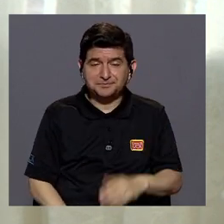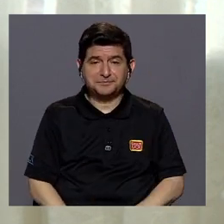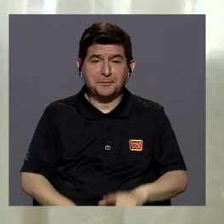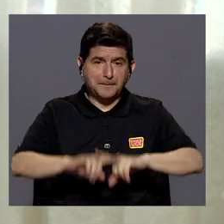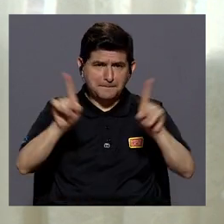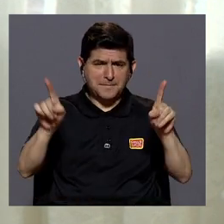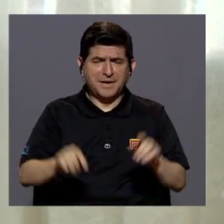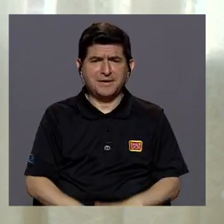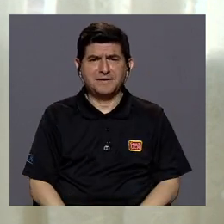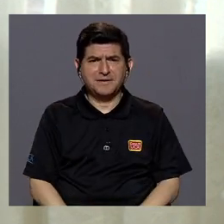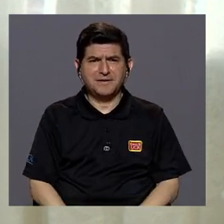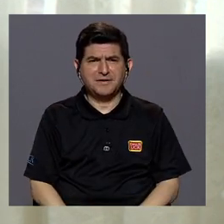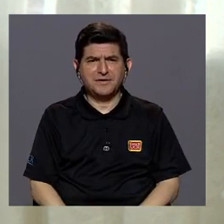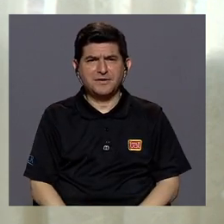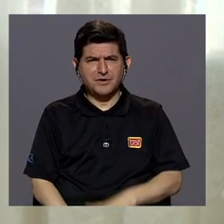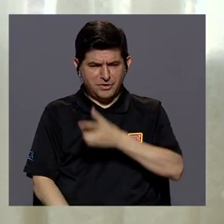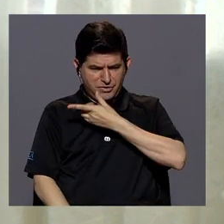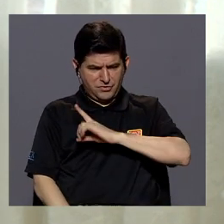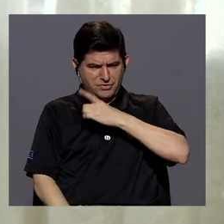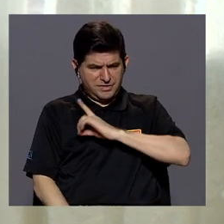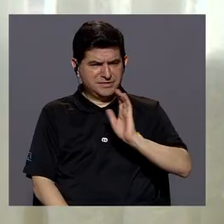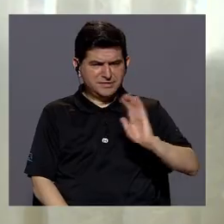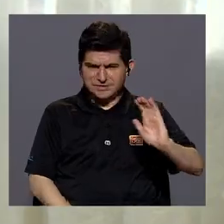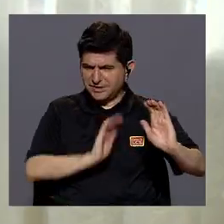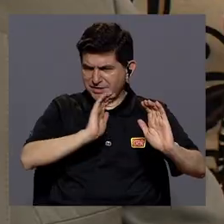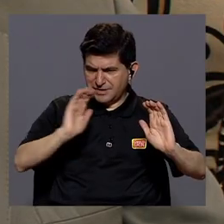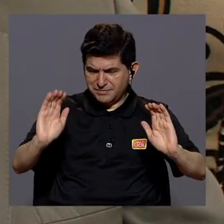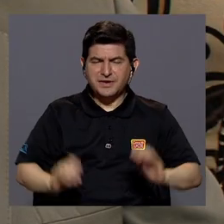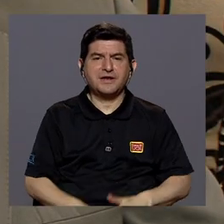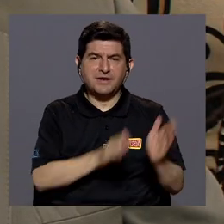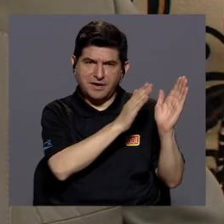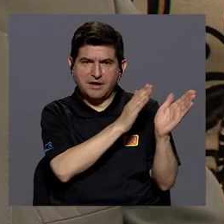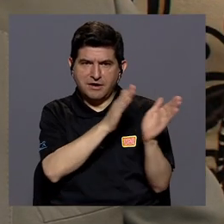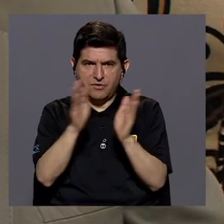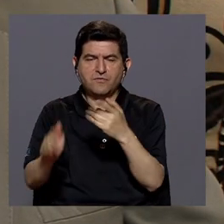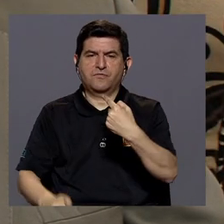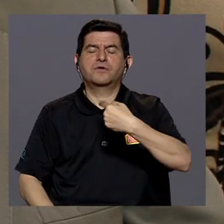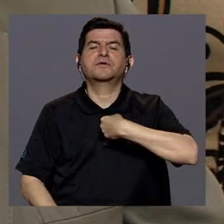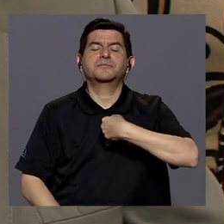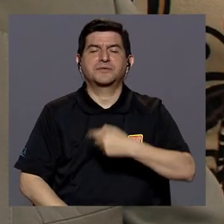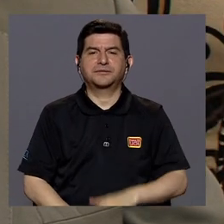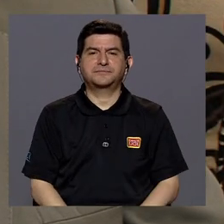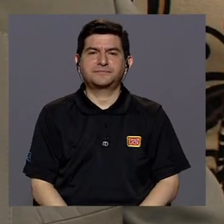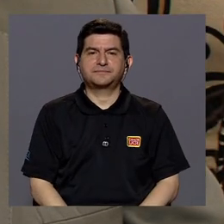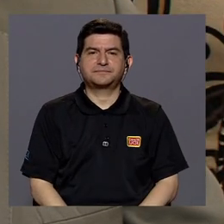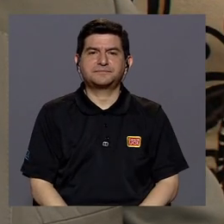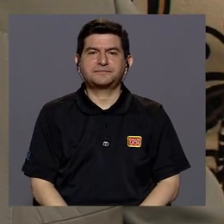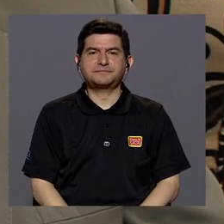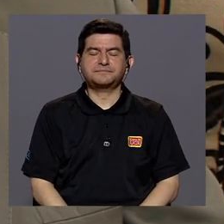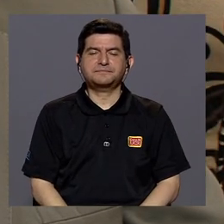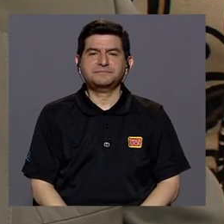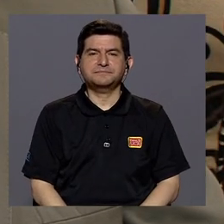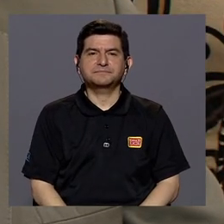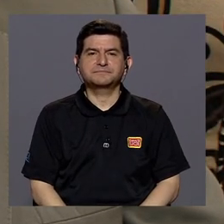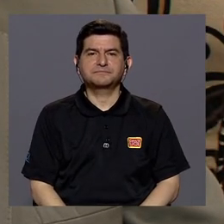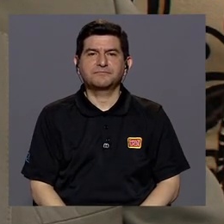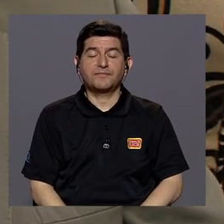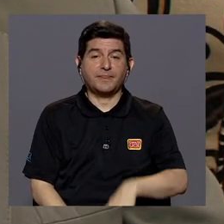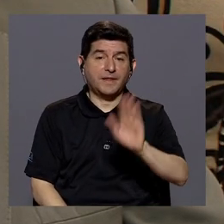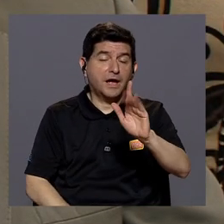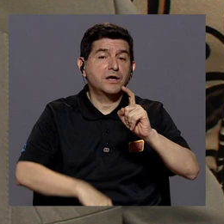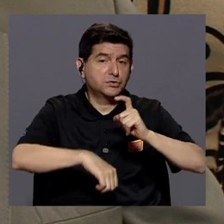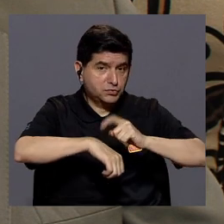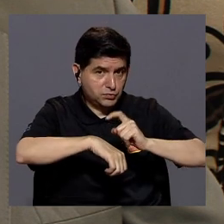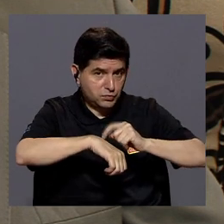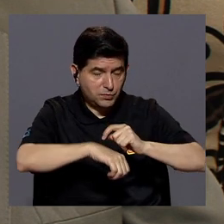sí, con la disciplina y la niñez es la que va formándolo uno. Que por cierto, su época